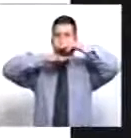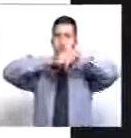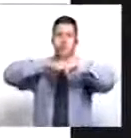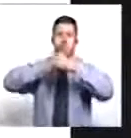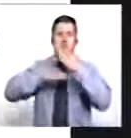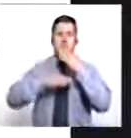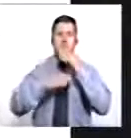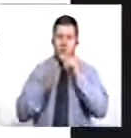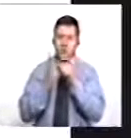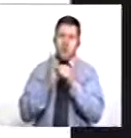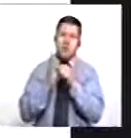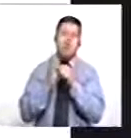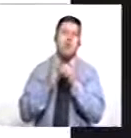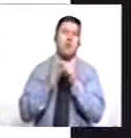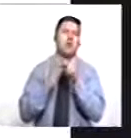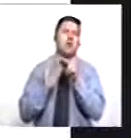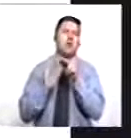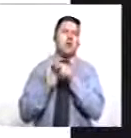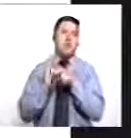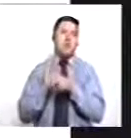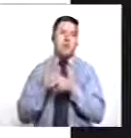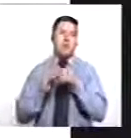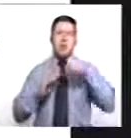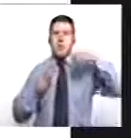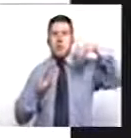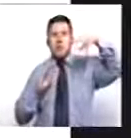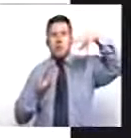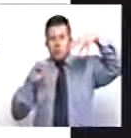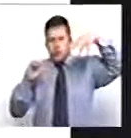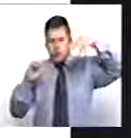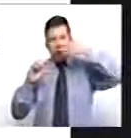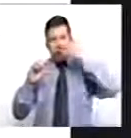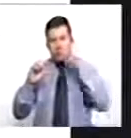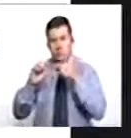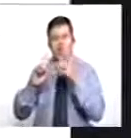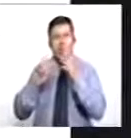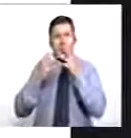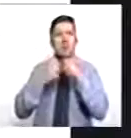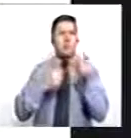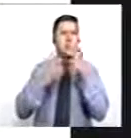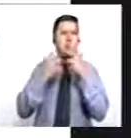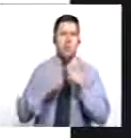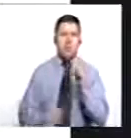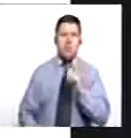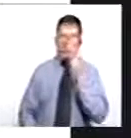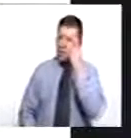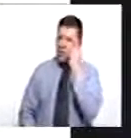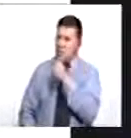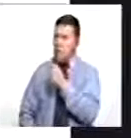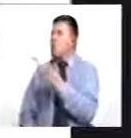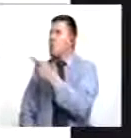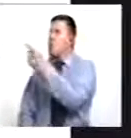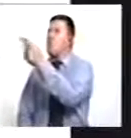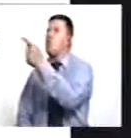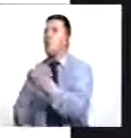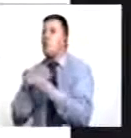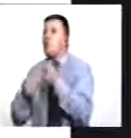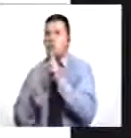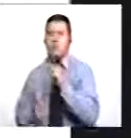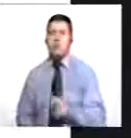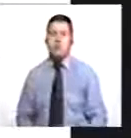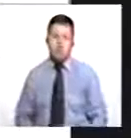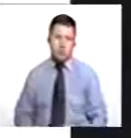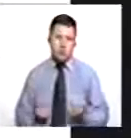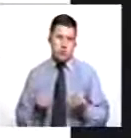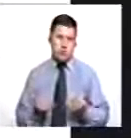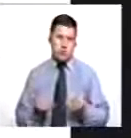cargo variable que se deriva del mismo, debe fijarse por empresa y no por mercado de comercialización. Hoy está